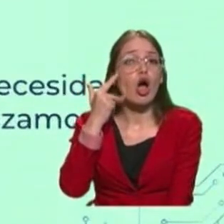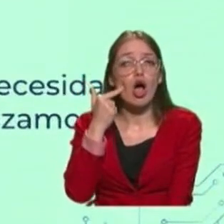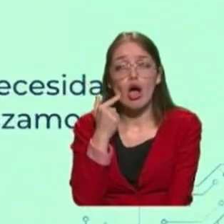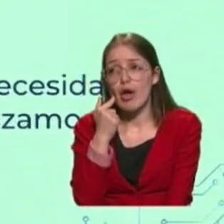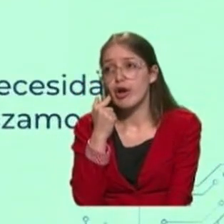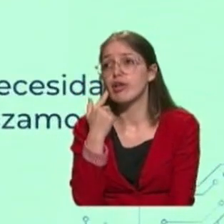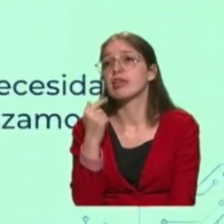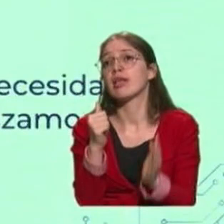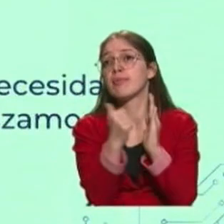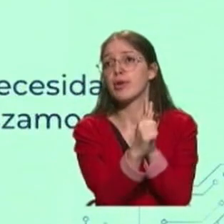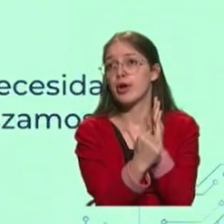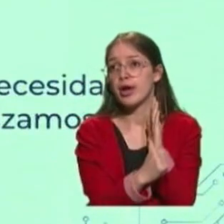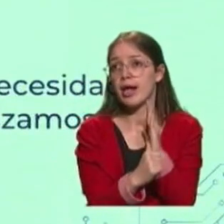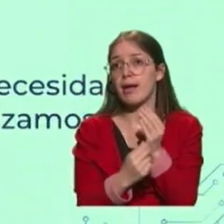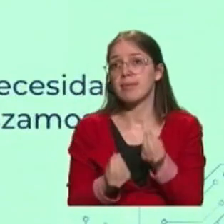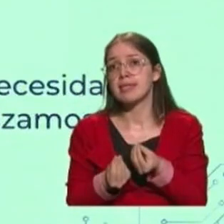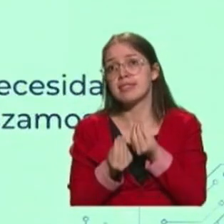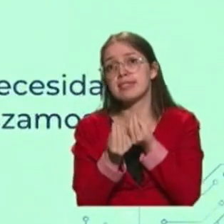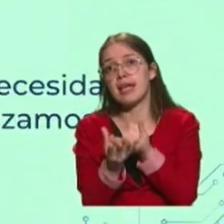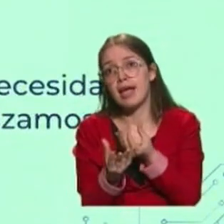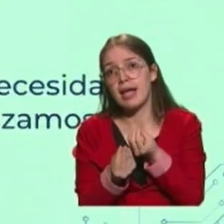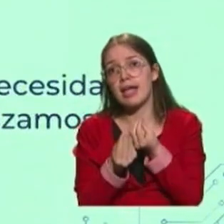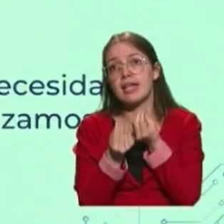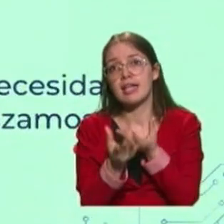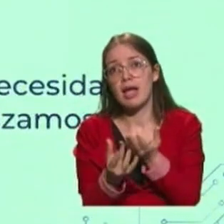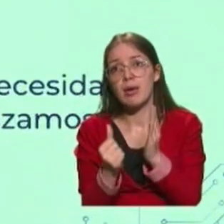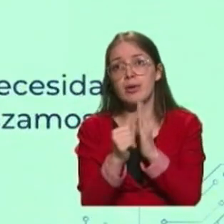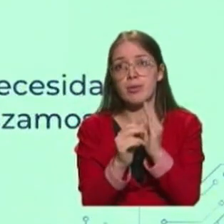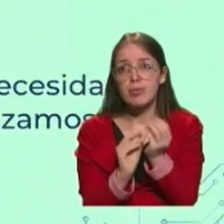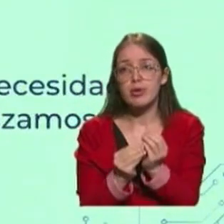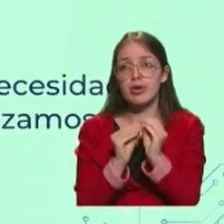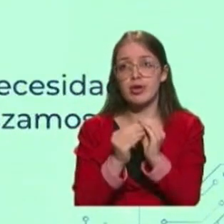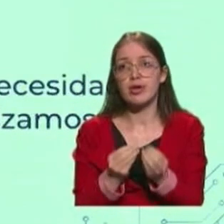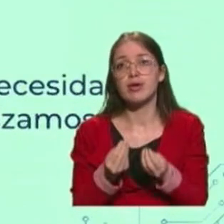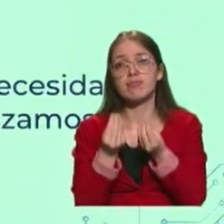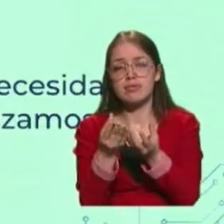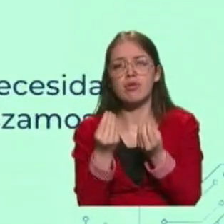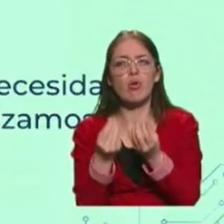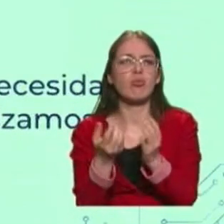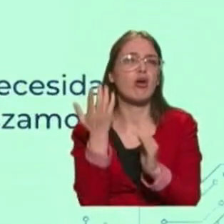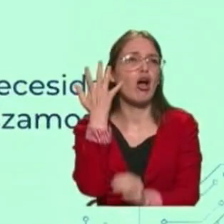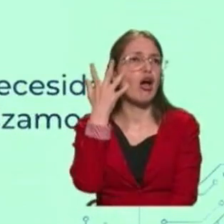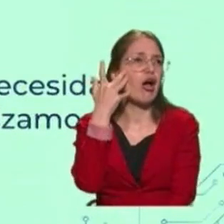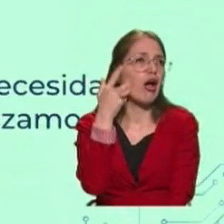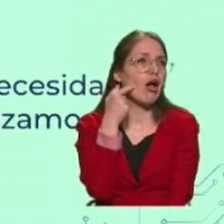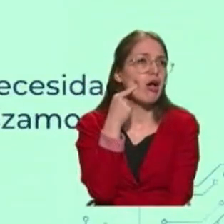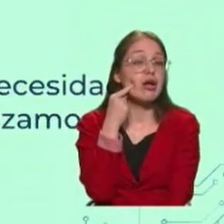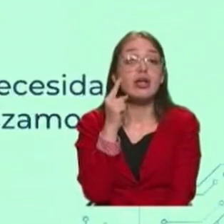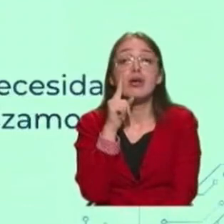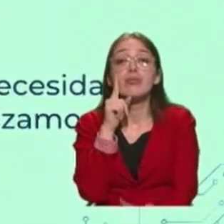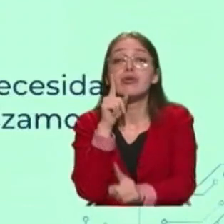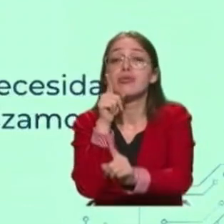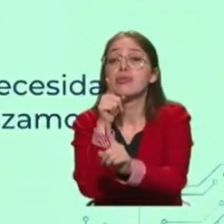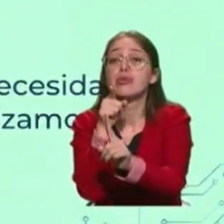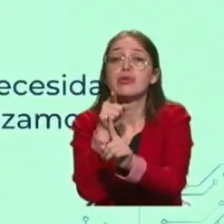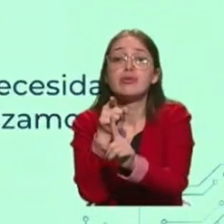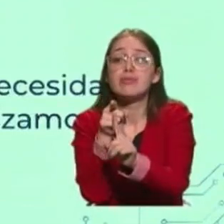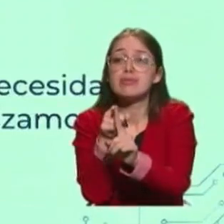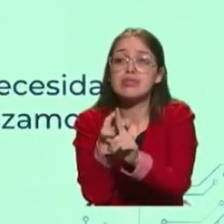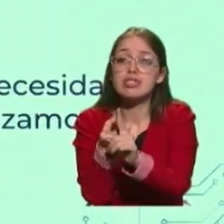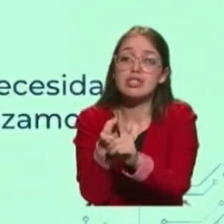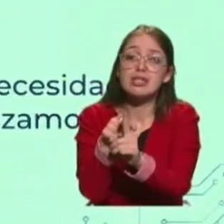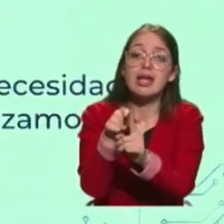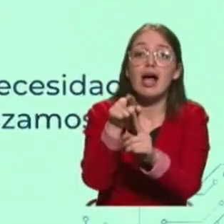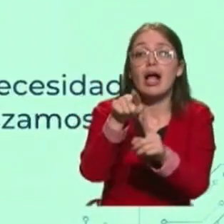un valor agregado a la economía o que sus esfuerzos van dirigidos hacia la población más vulnerable